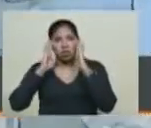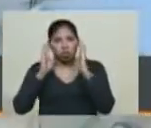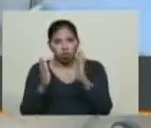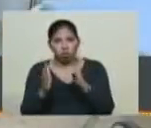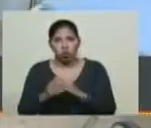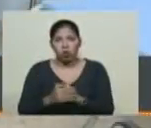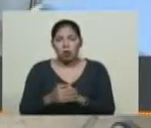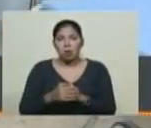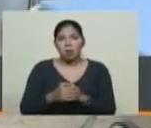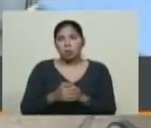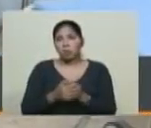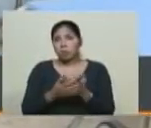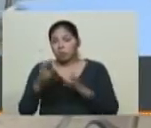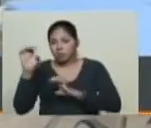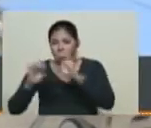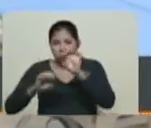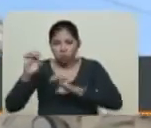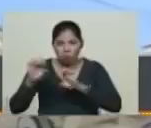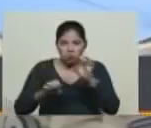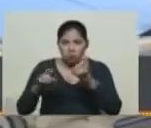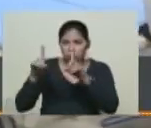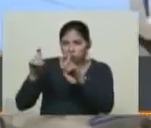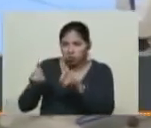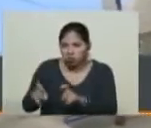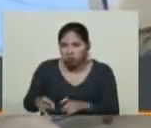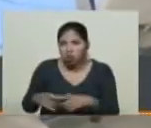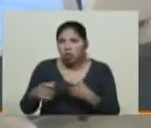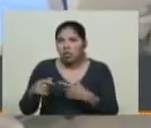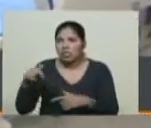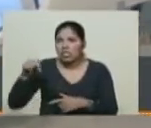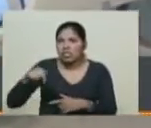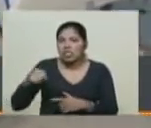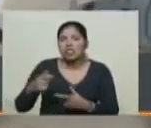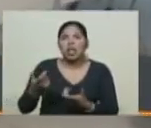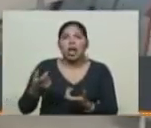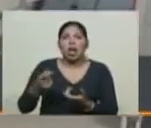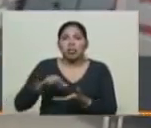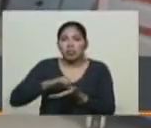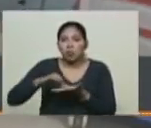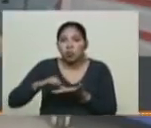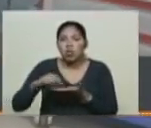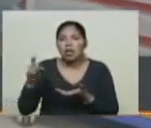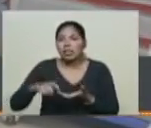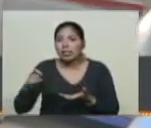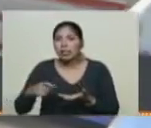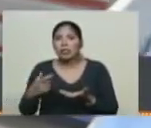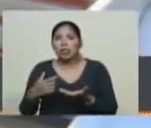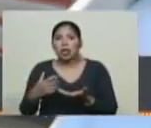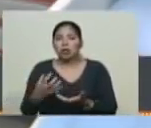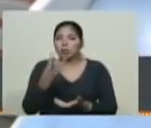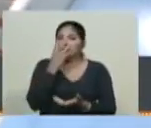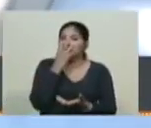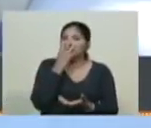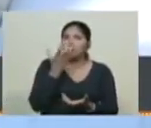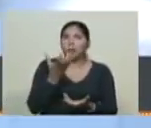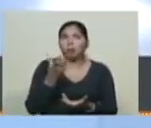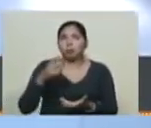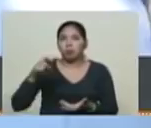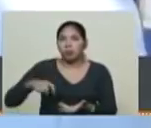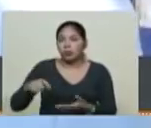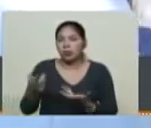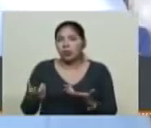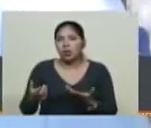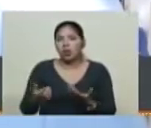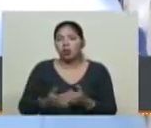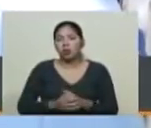cuidados críticos, si sube a pabellón, a cirugía, o si logramos estabilizarlo, va inmediatamente a una